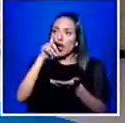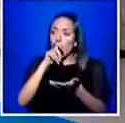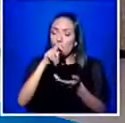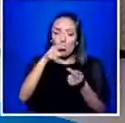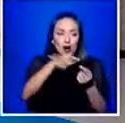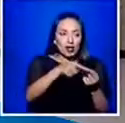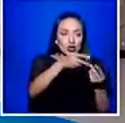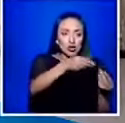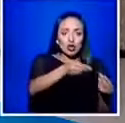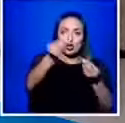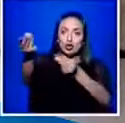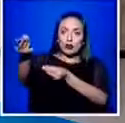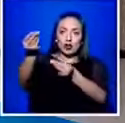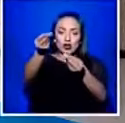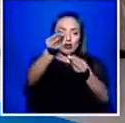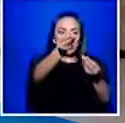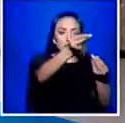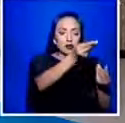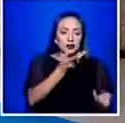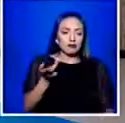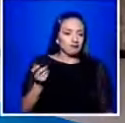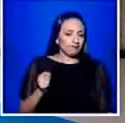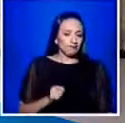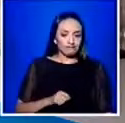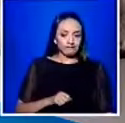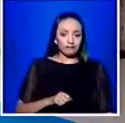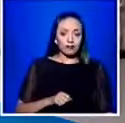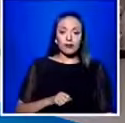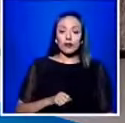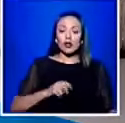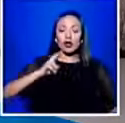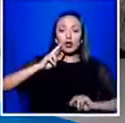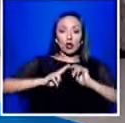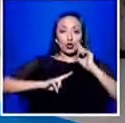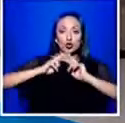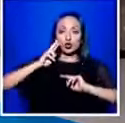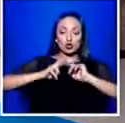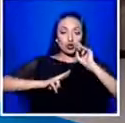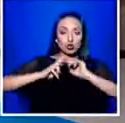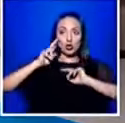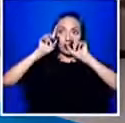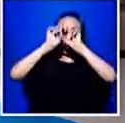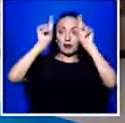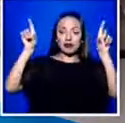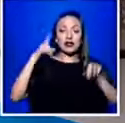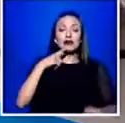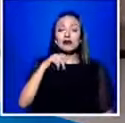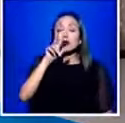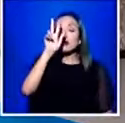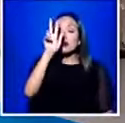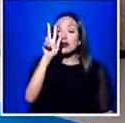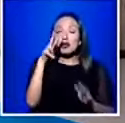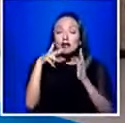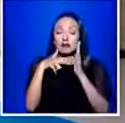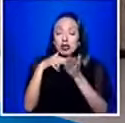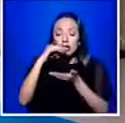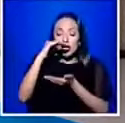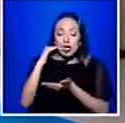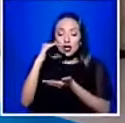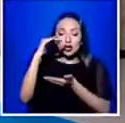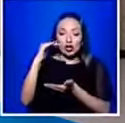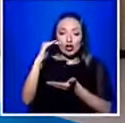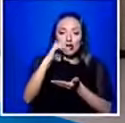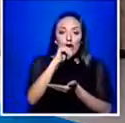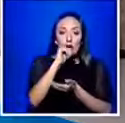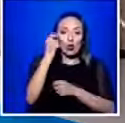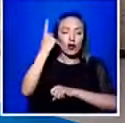les ha cortado también este servicio tan importante. Según la Cámara de la Construcción, cerca de 3.000 litros de agua se desperdician diariamente por este